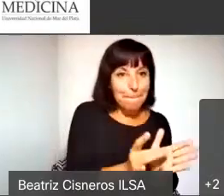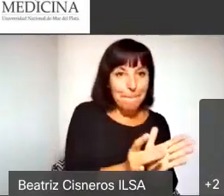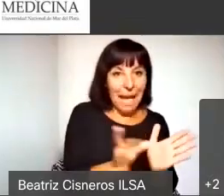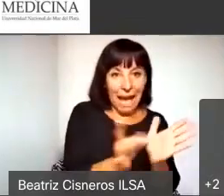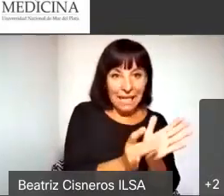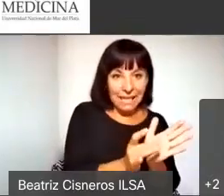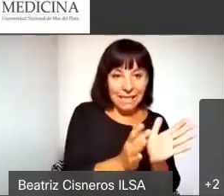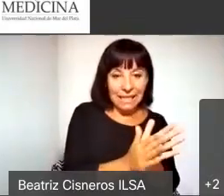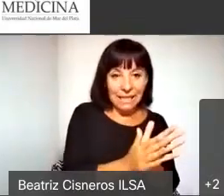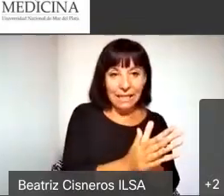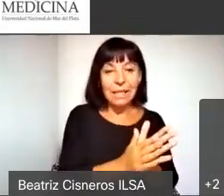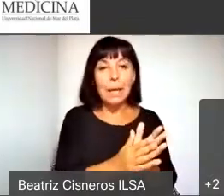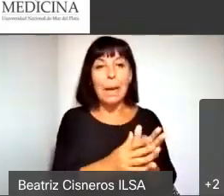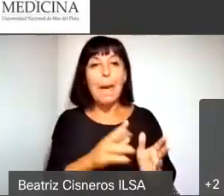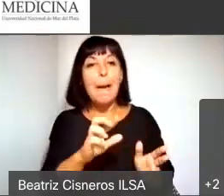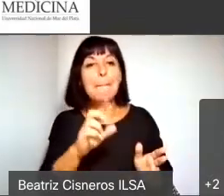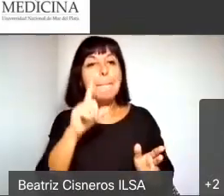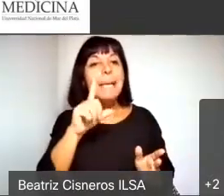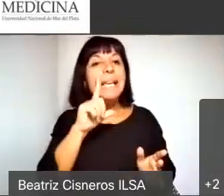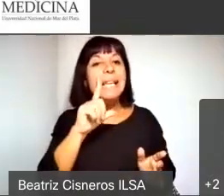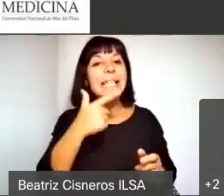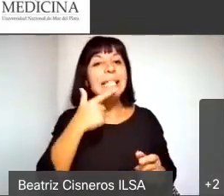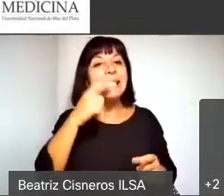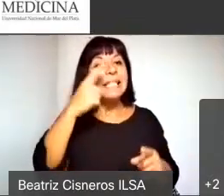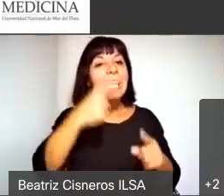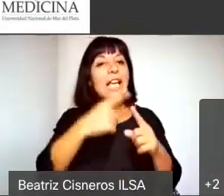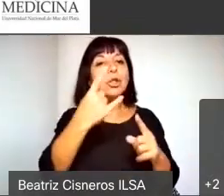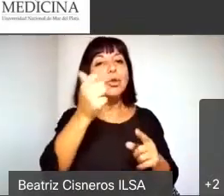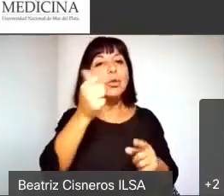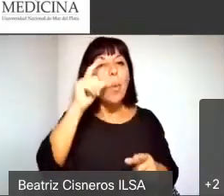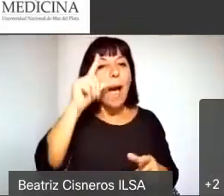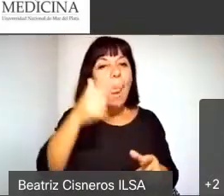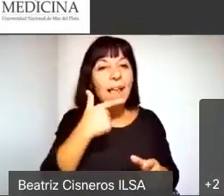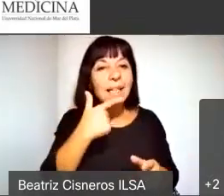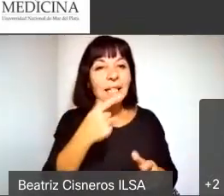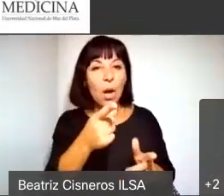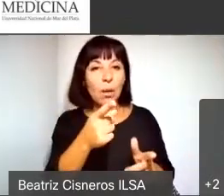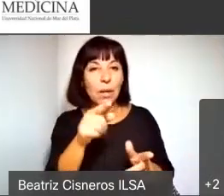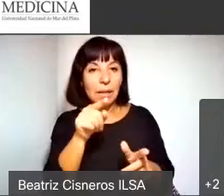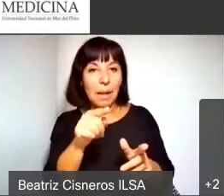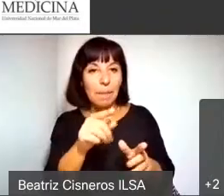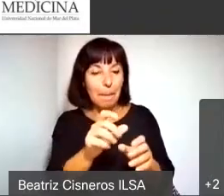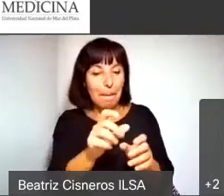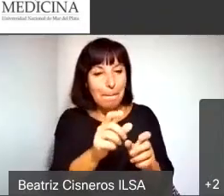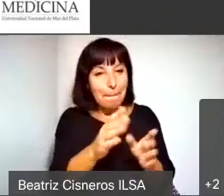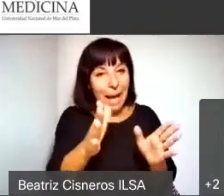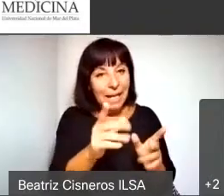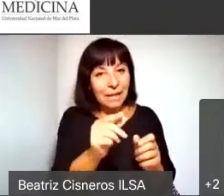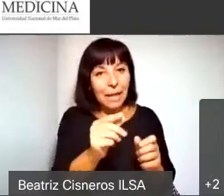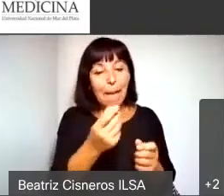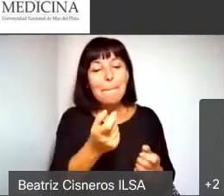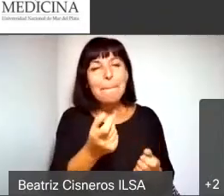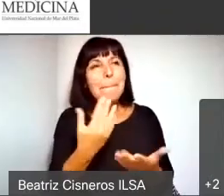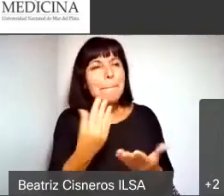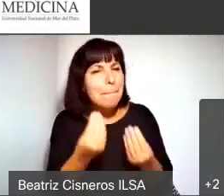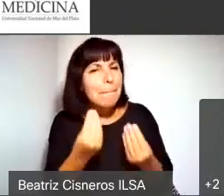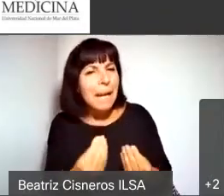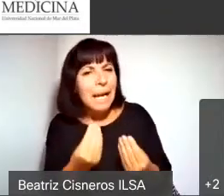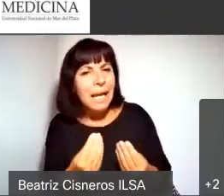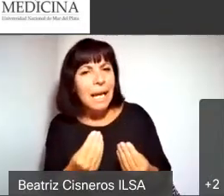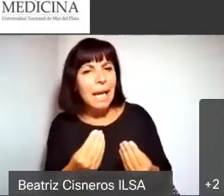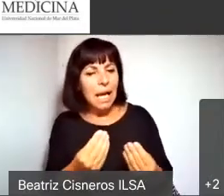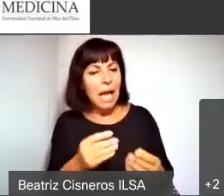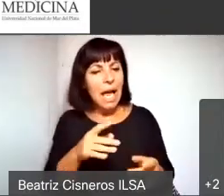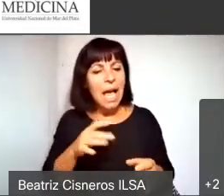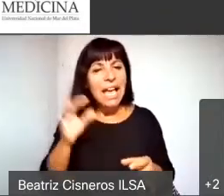los pilisexuales, que tienen mayor tamaño, como estos, que permiten que una célula procariota se vincule